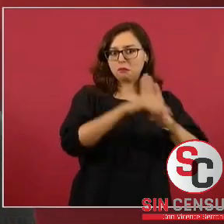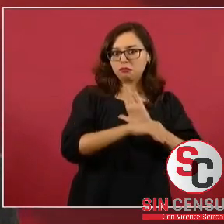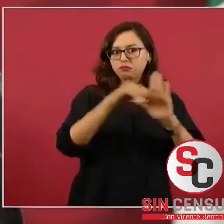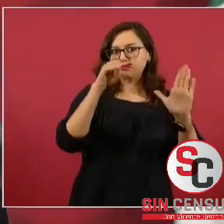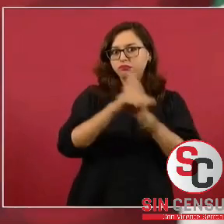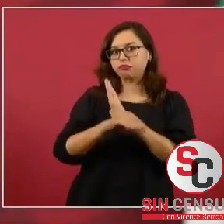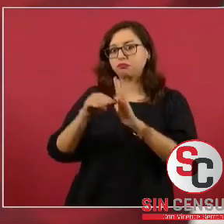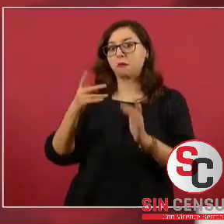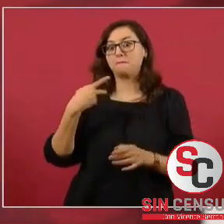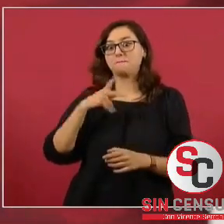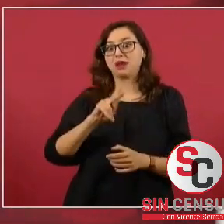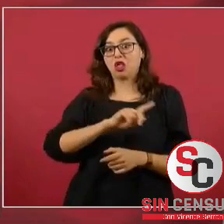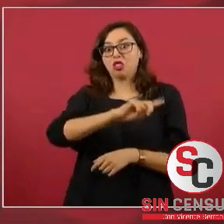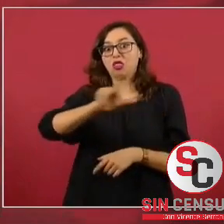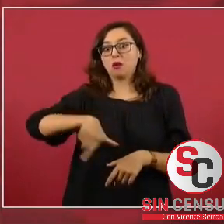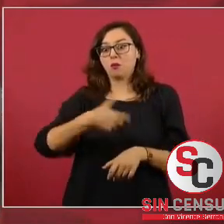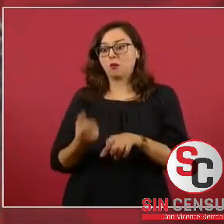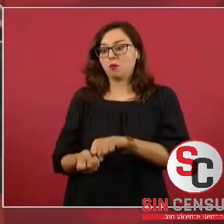Era